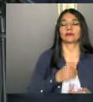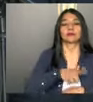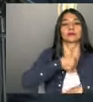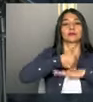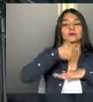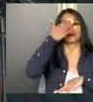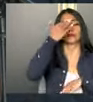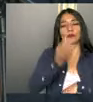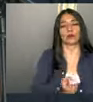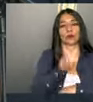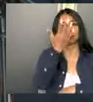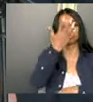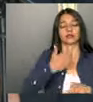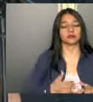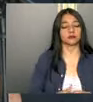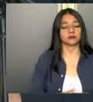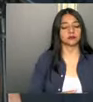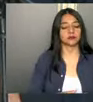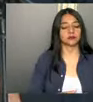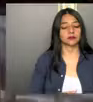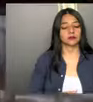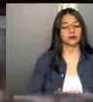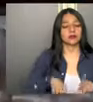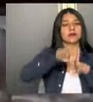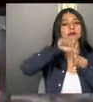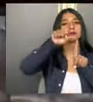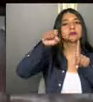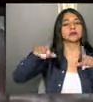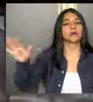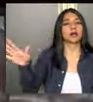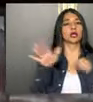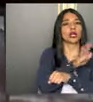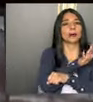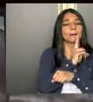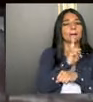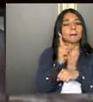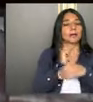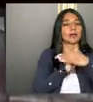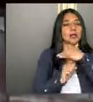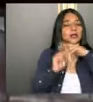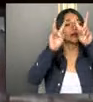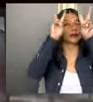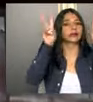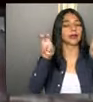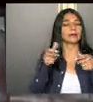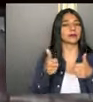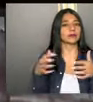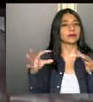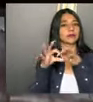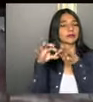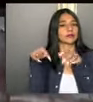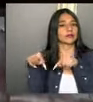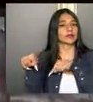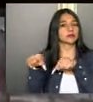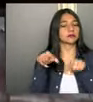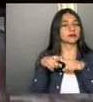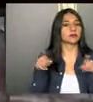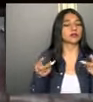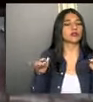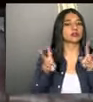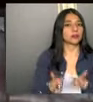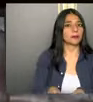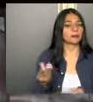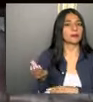días. Rapidito nada más. El sistema integrado de transporte público no solo lleva con el sistema de cobranza, ¿no?, sino también la reasignación de